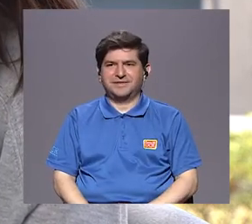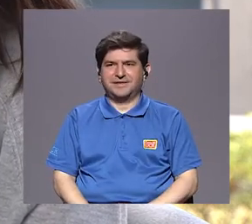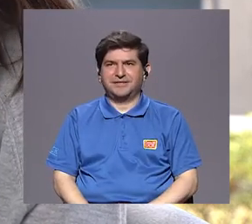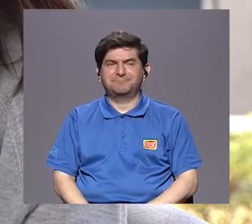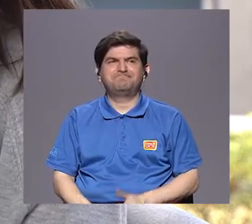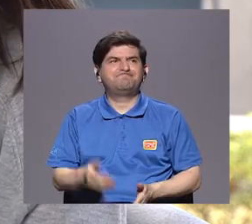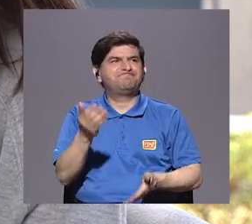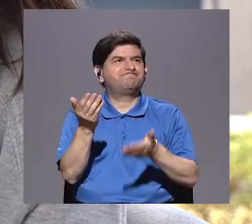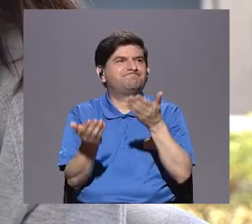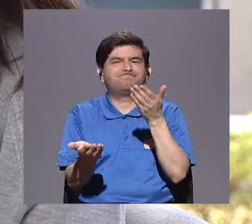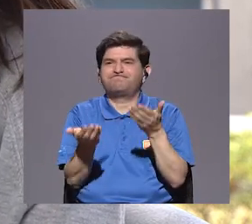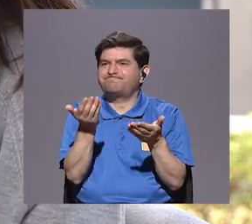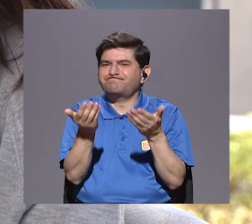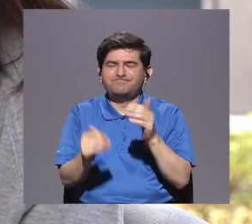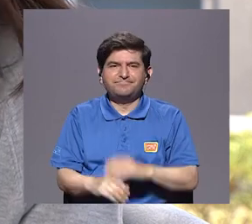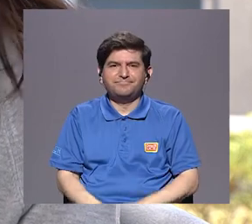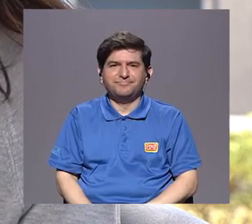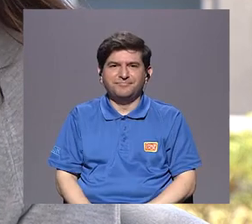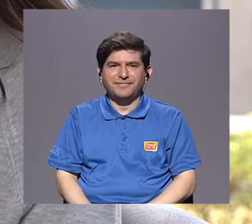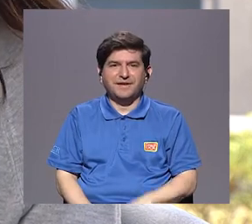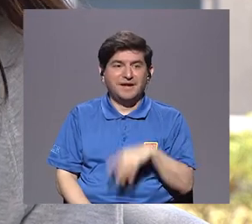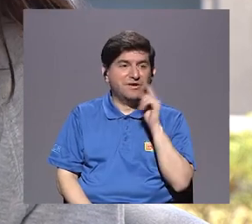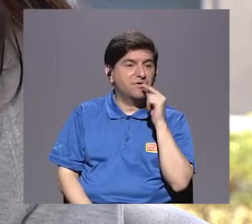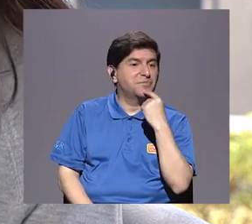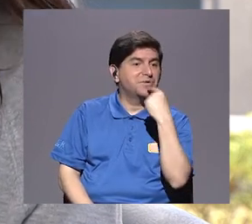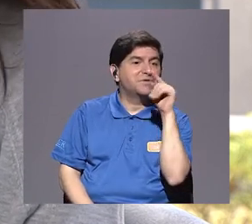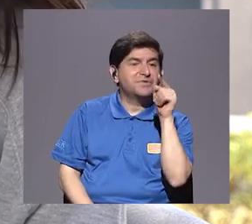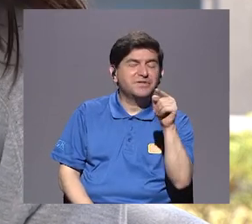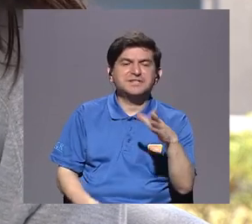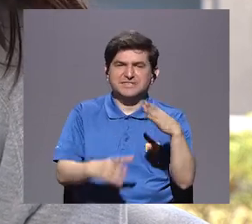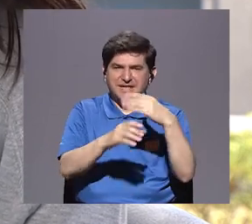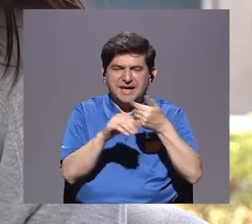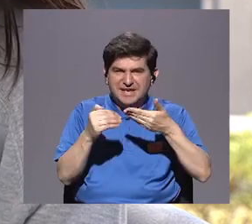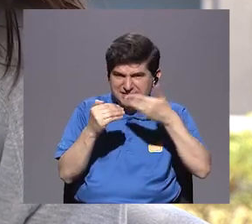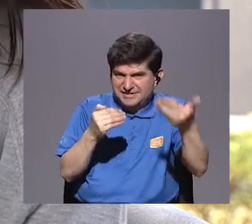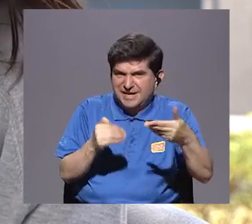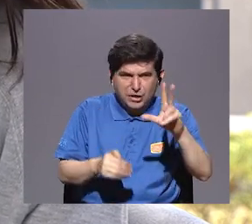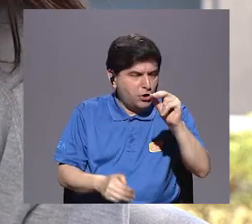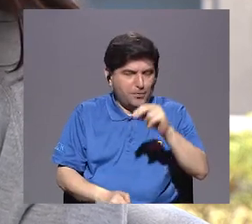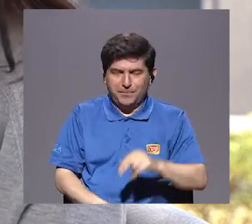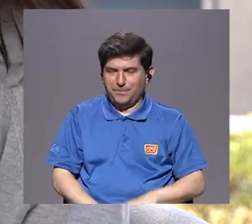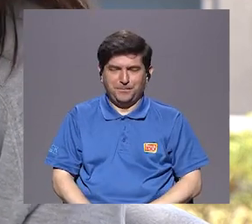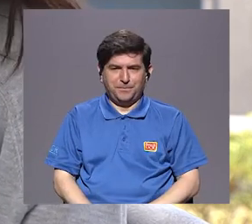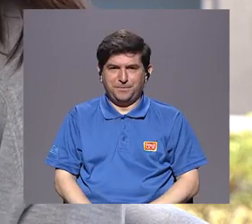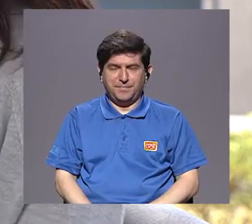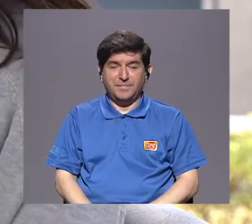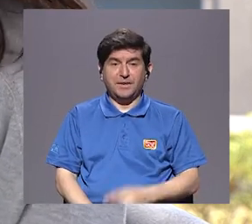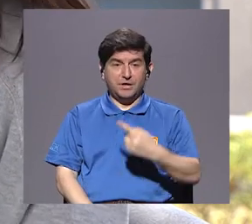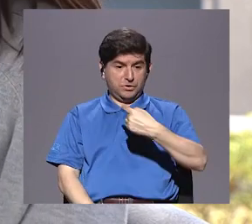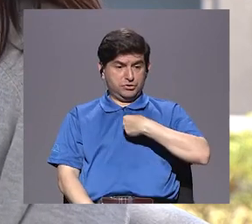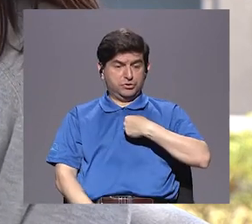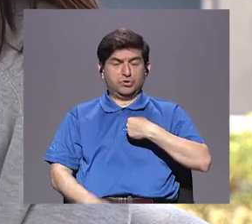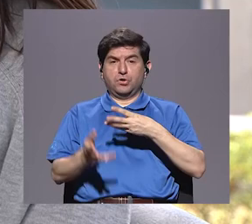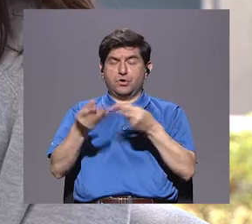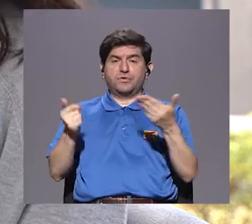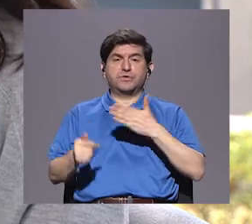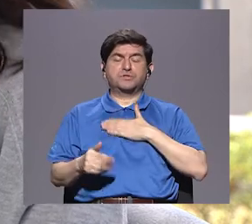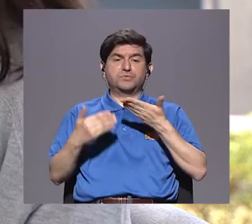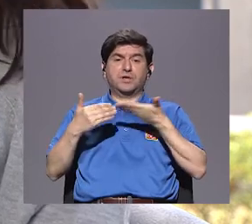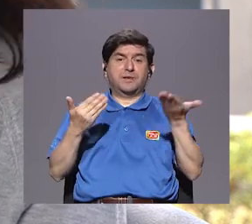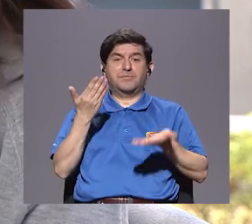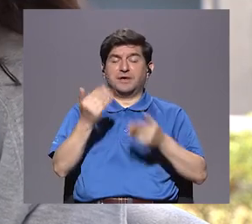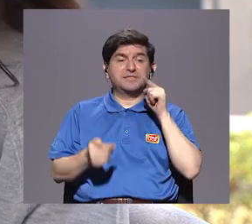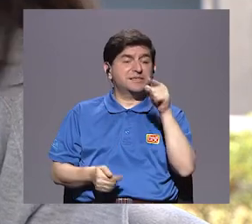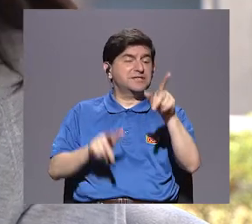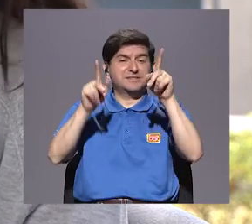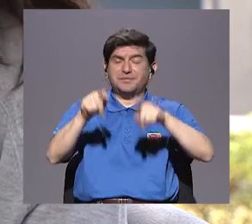no como dicho como ellos deberían hacer las cosas. Porque como yo resuelvo mis cosas, a lo